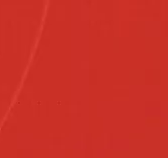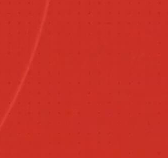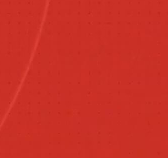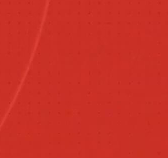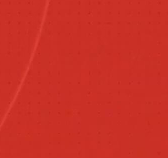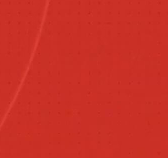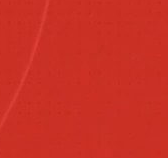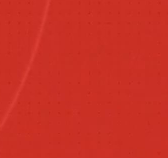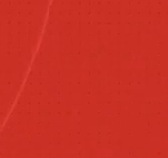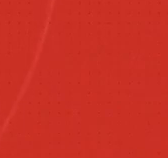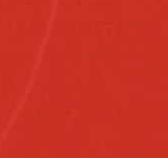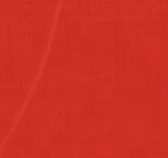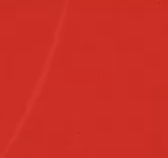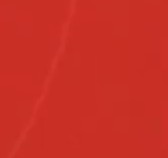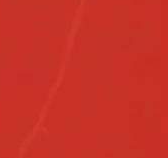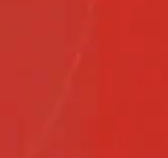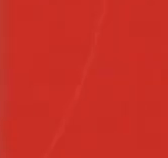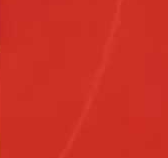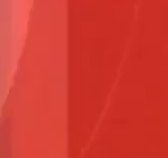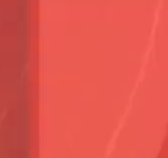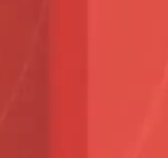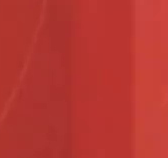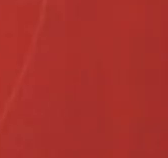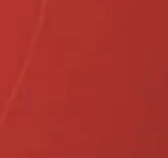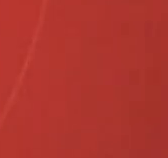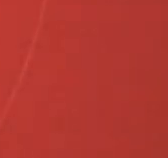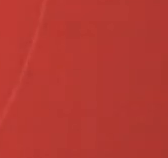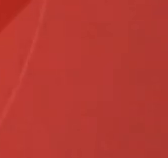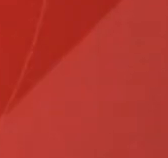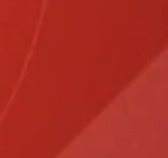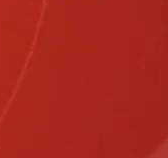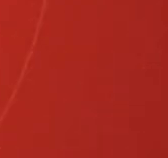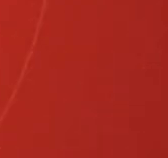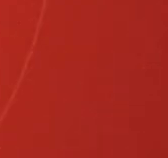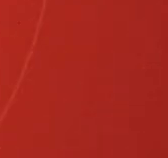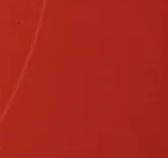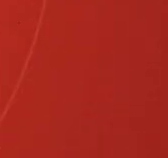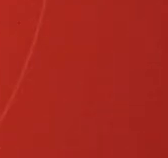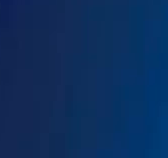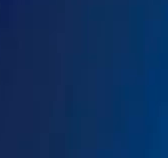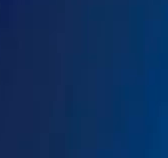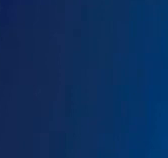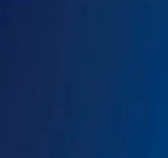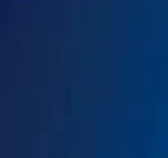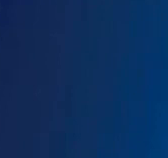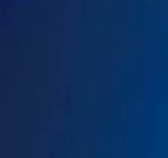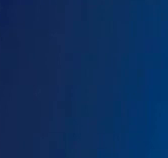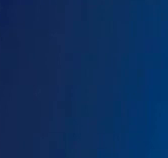RTVC Noticias del Mediodía.